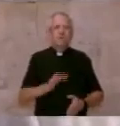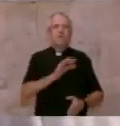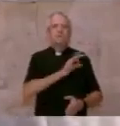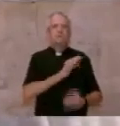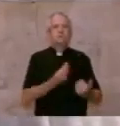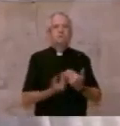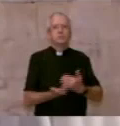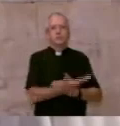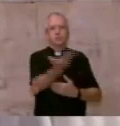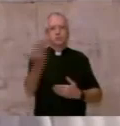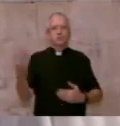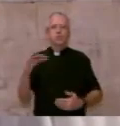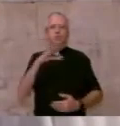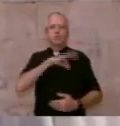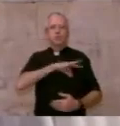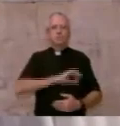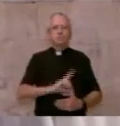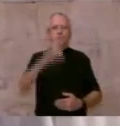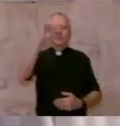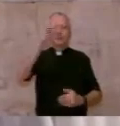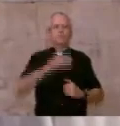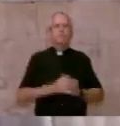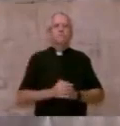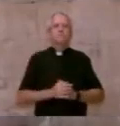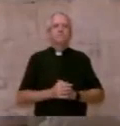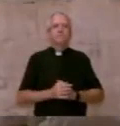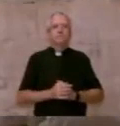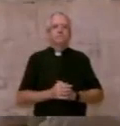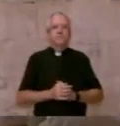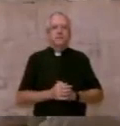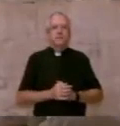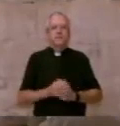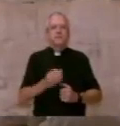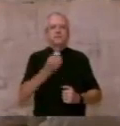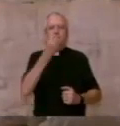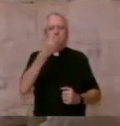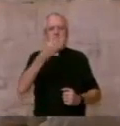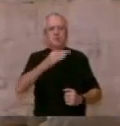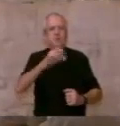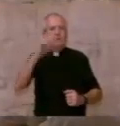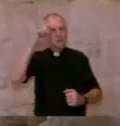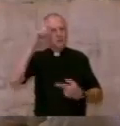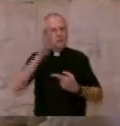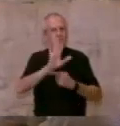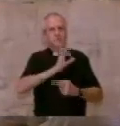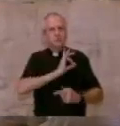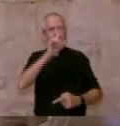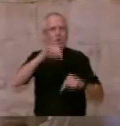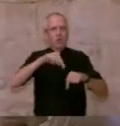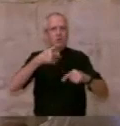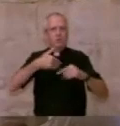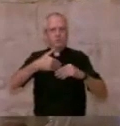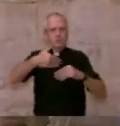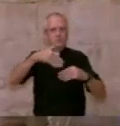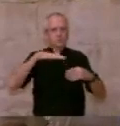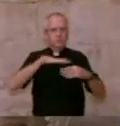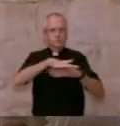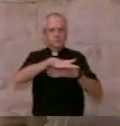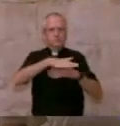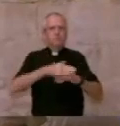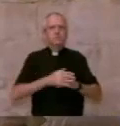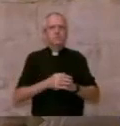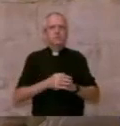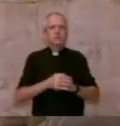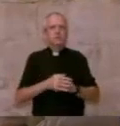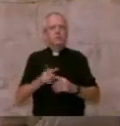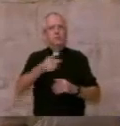El Señor sigui amb vosaltres. El Señor esté con vosotros. Sigui beneït el nom del Senyor. Sea bendito el nombre del Señor,